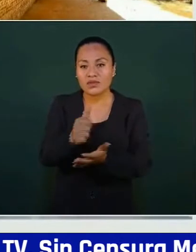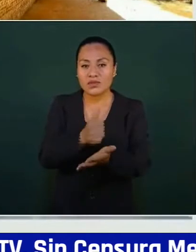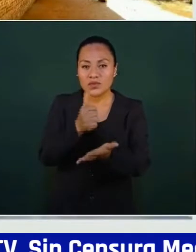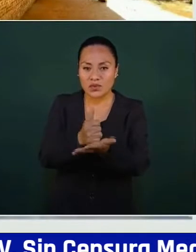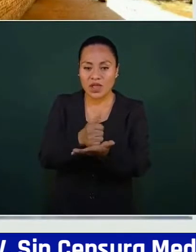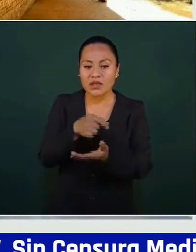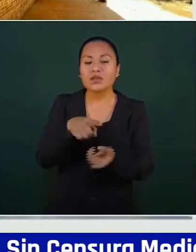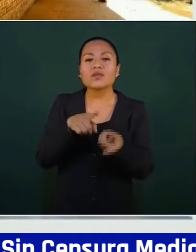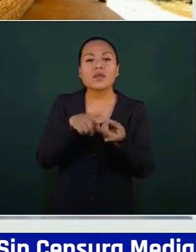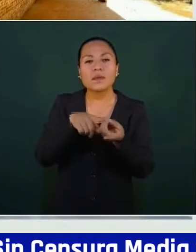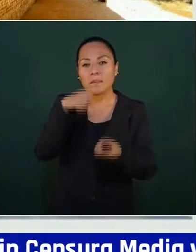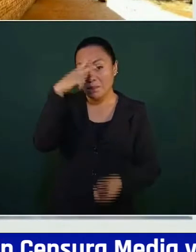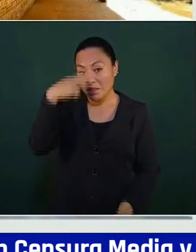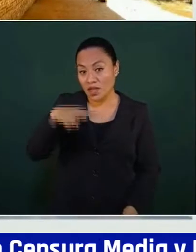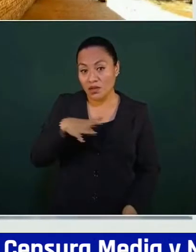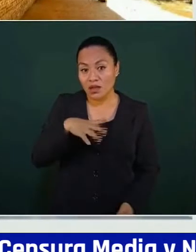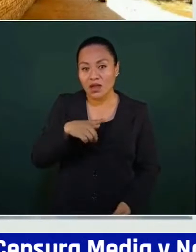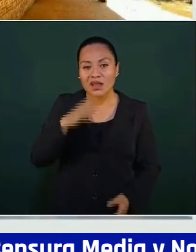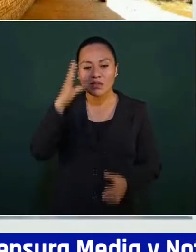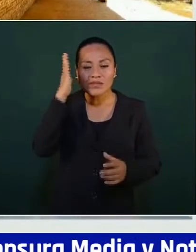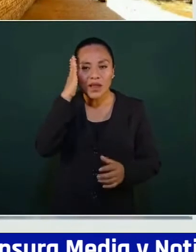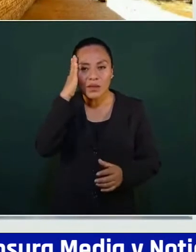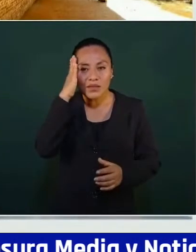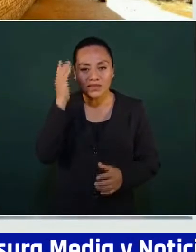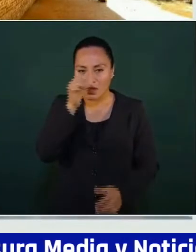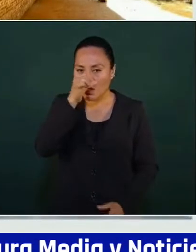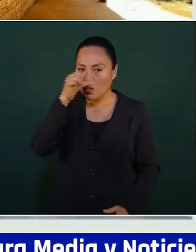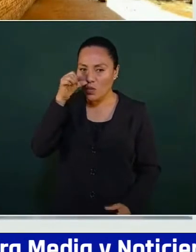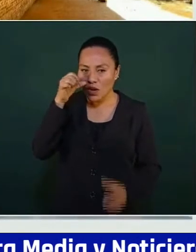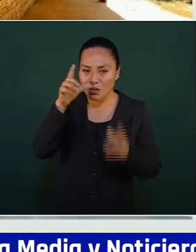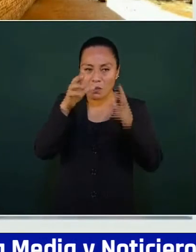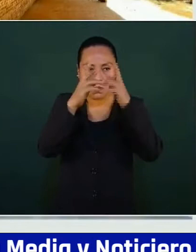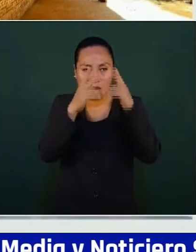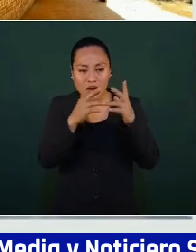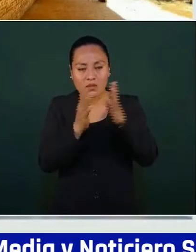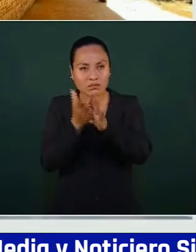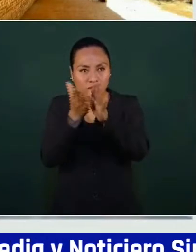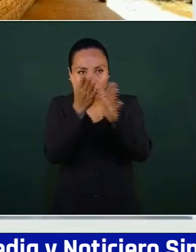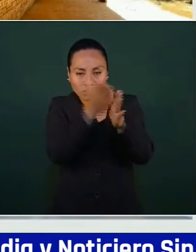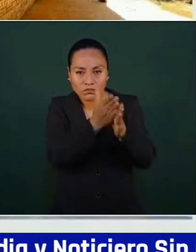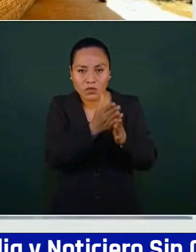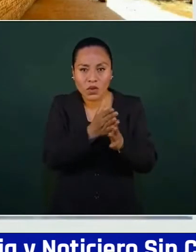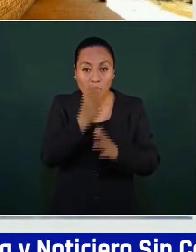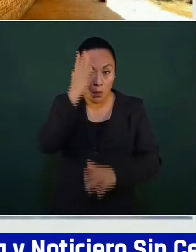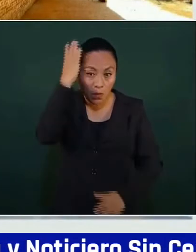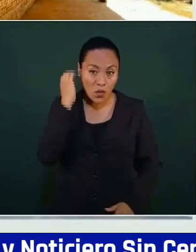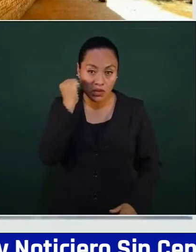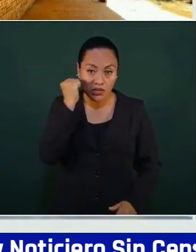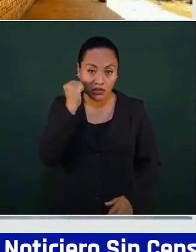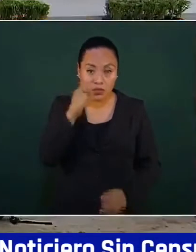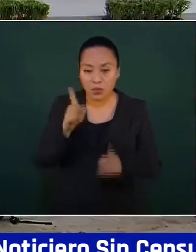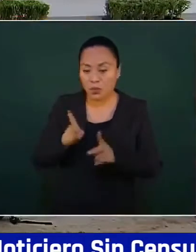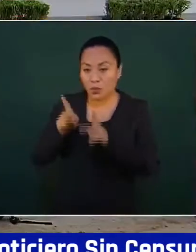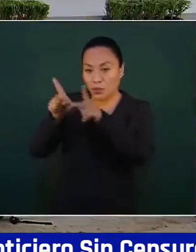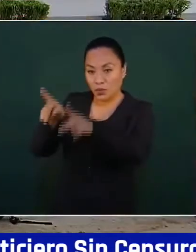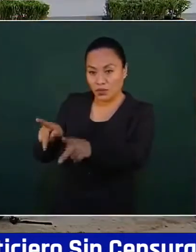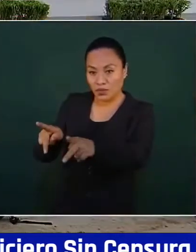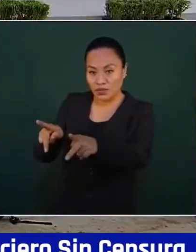de México, el de la Cabeza de Juárez, pero también Casa de la Cultura, Morelos, un puente que también